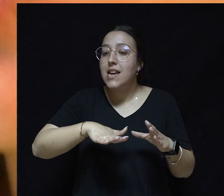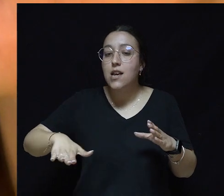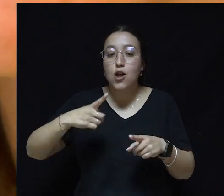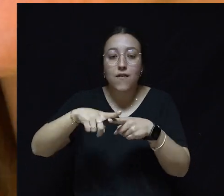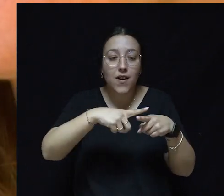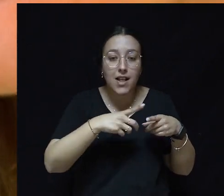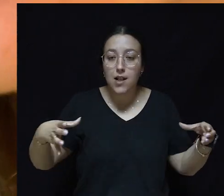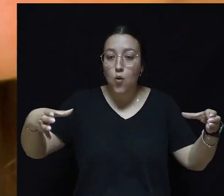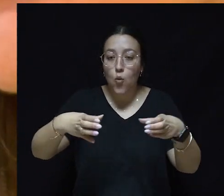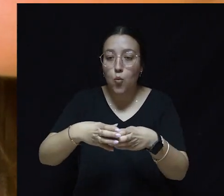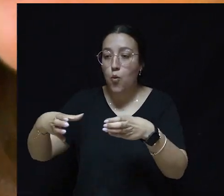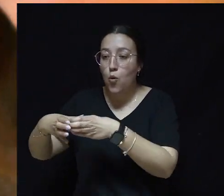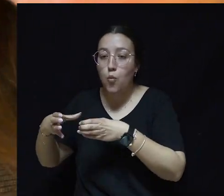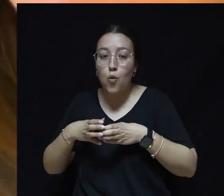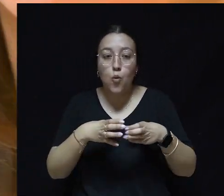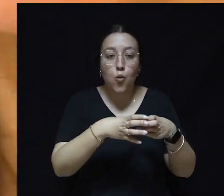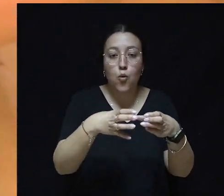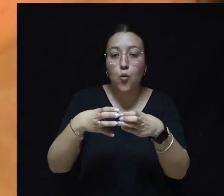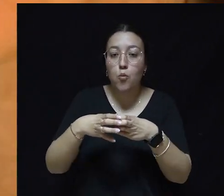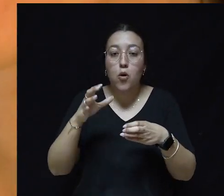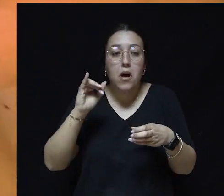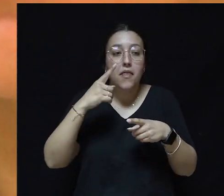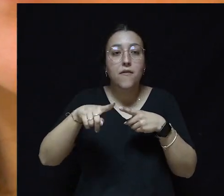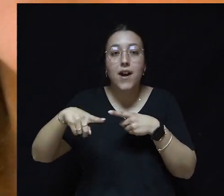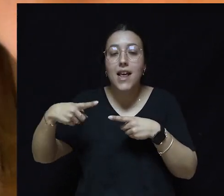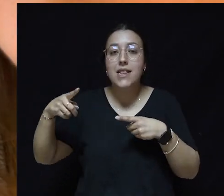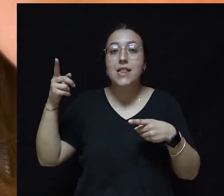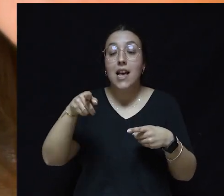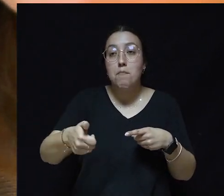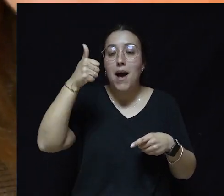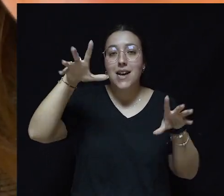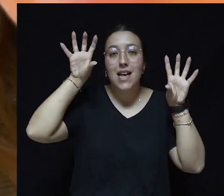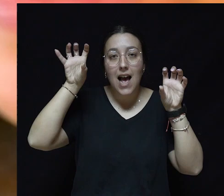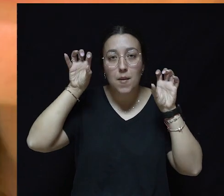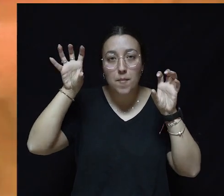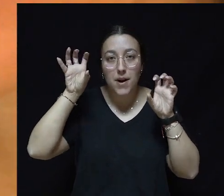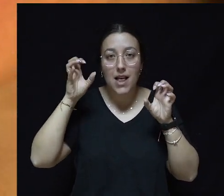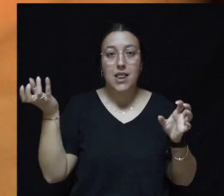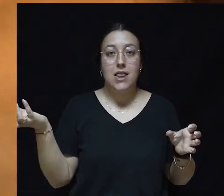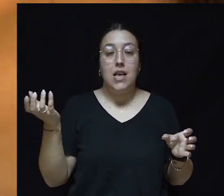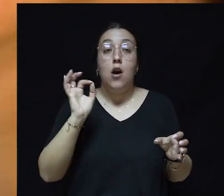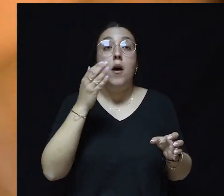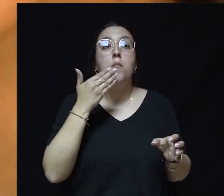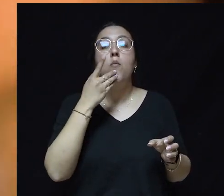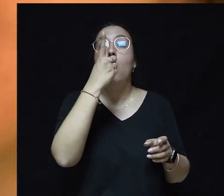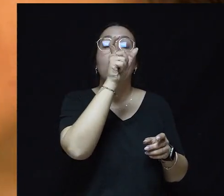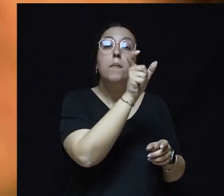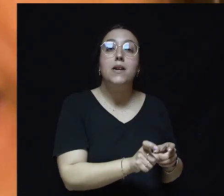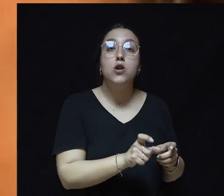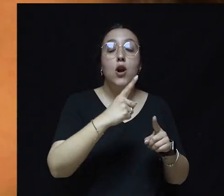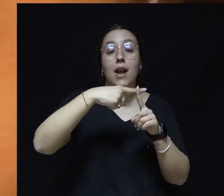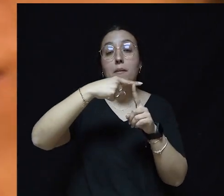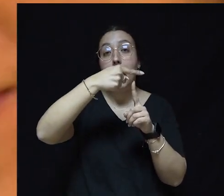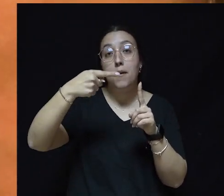educativos no segregando, que es lo que se hace. Cuando tú segregas, claro, si esa diversidad la segregas a un grupo de